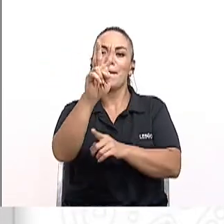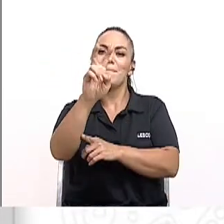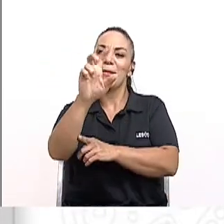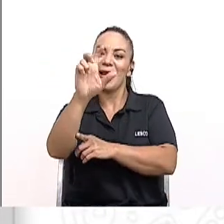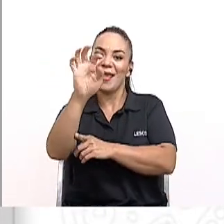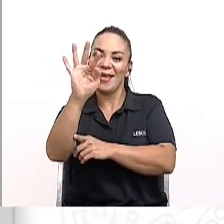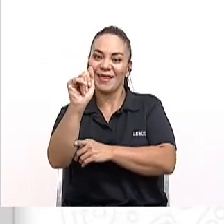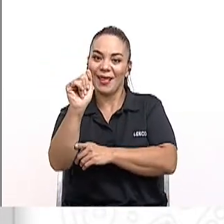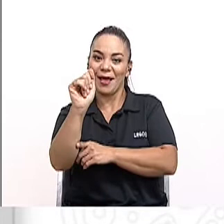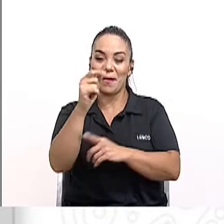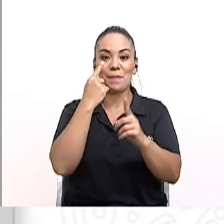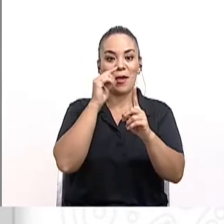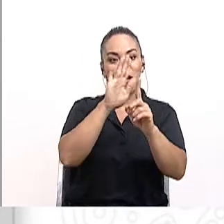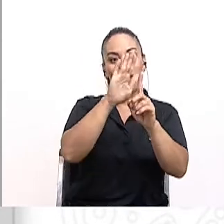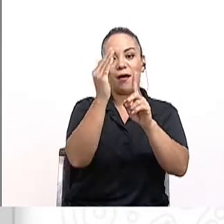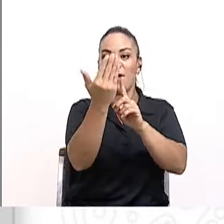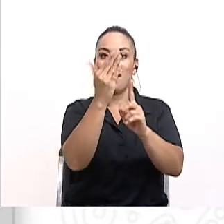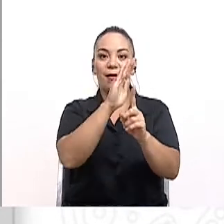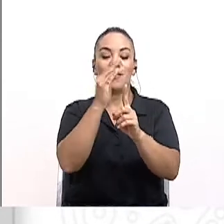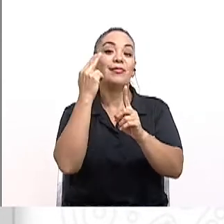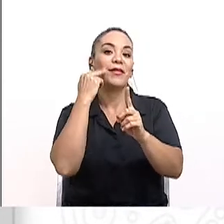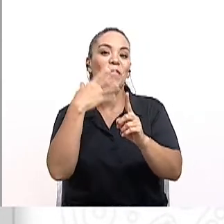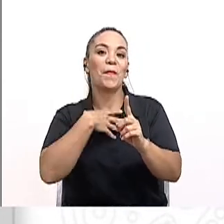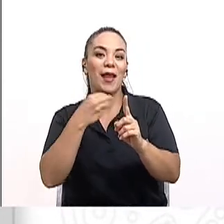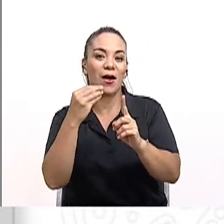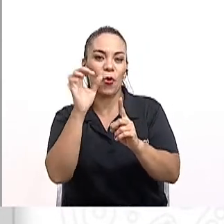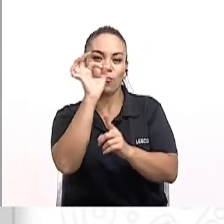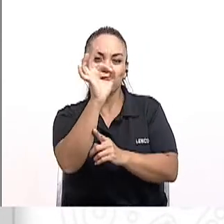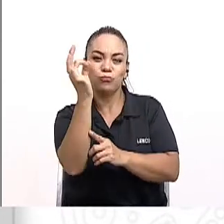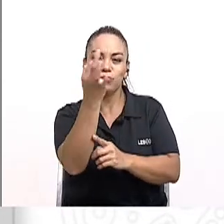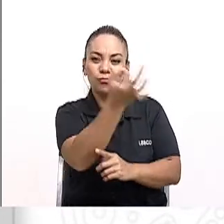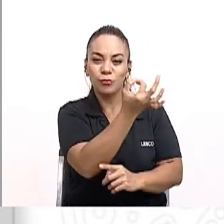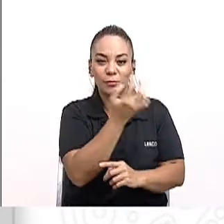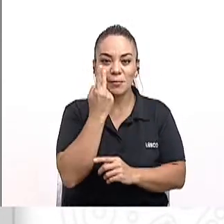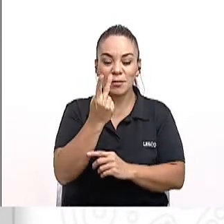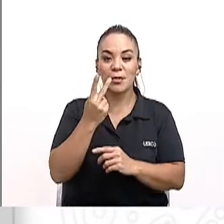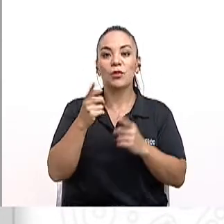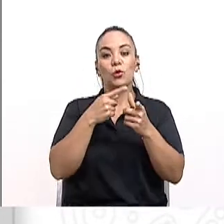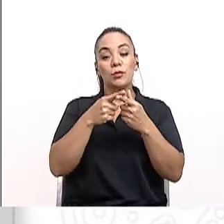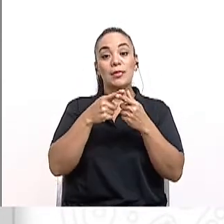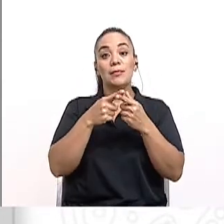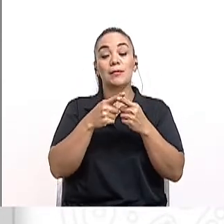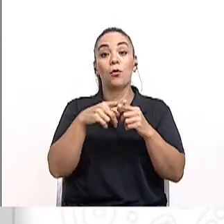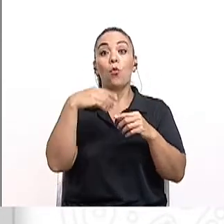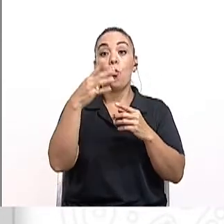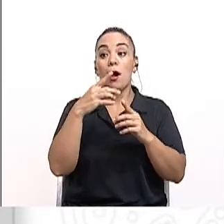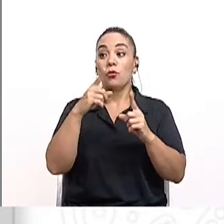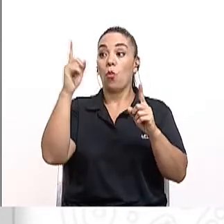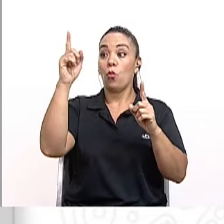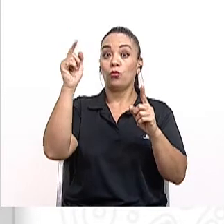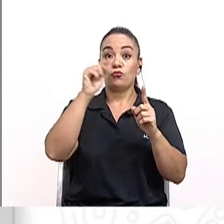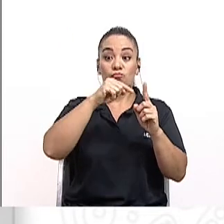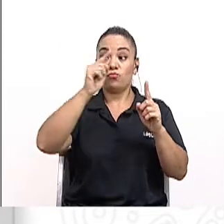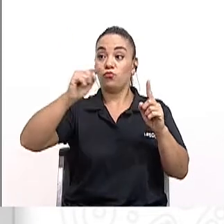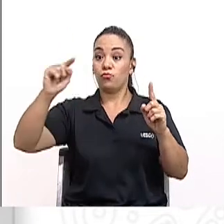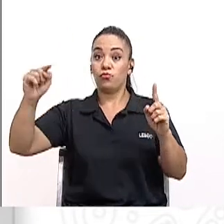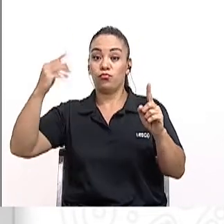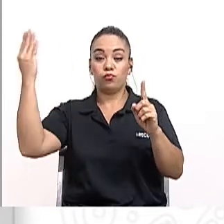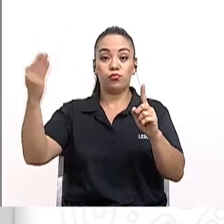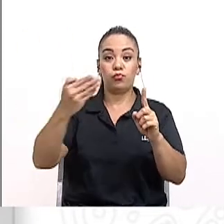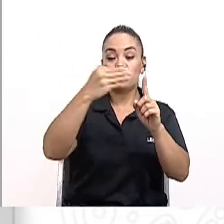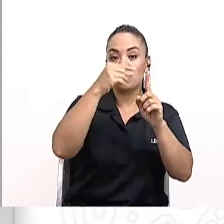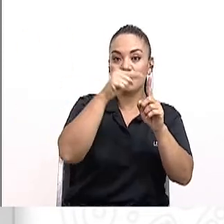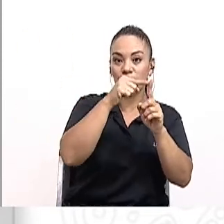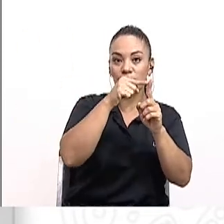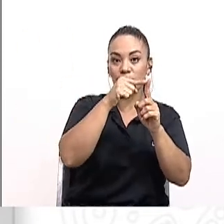y por otro lado tiene superficies blancas. Cuando la radiación impacta el bombillo, en este caso el radiómetro de